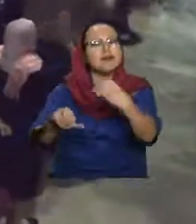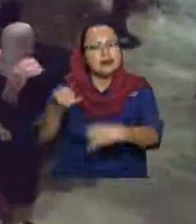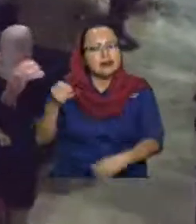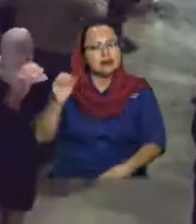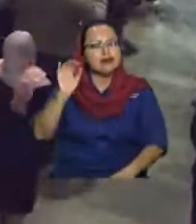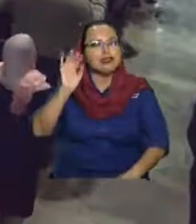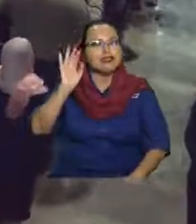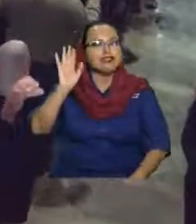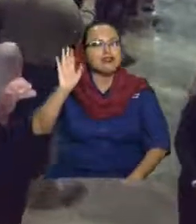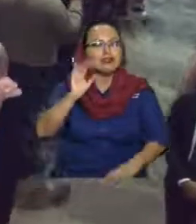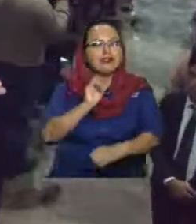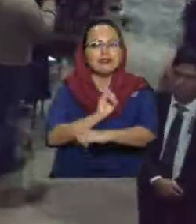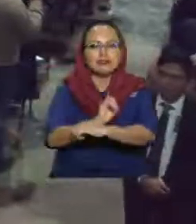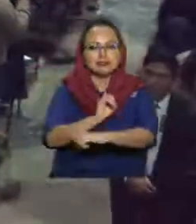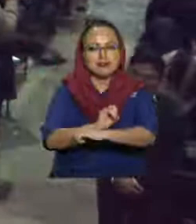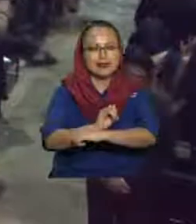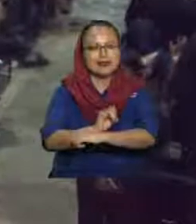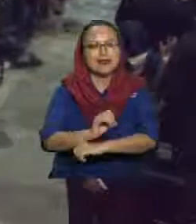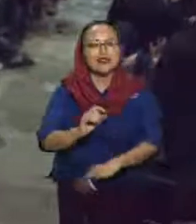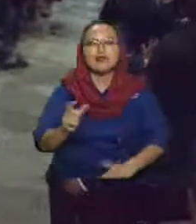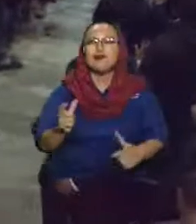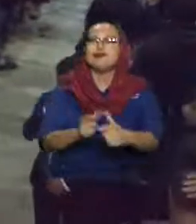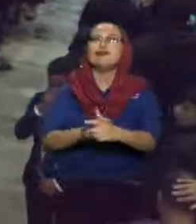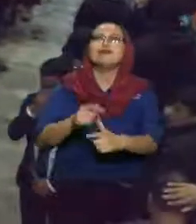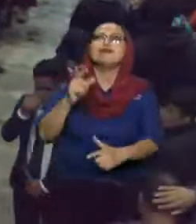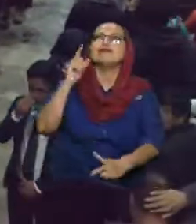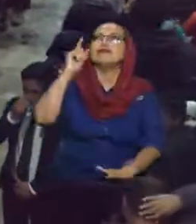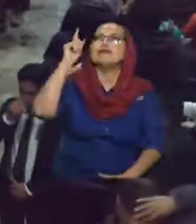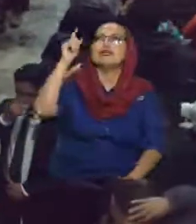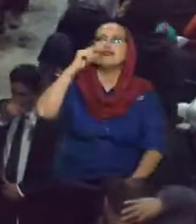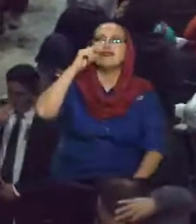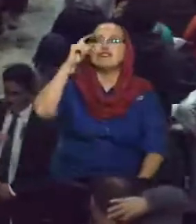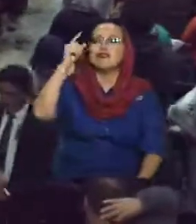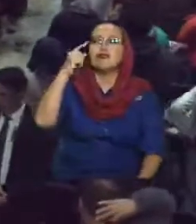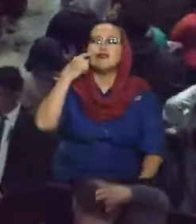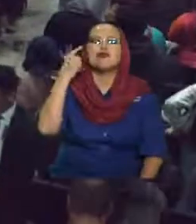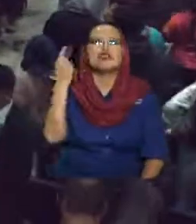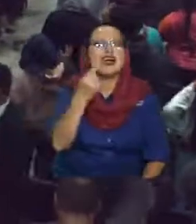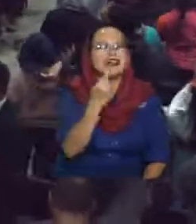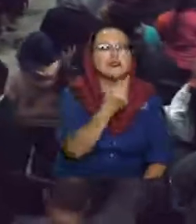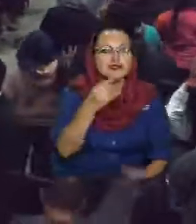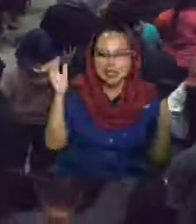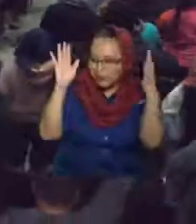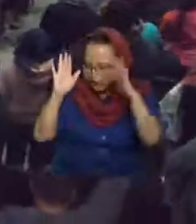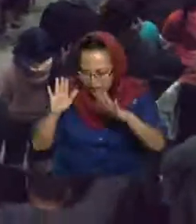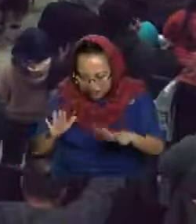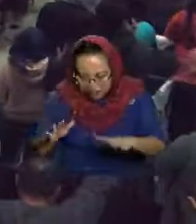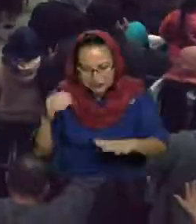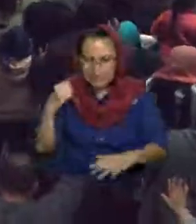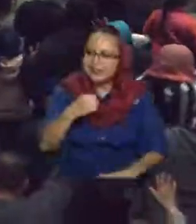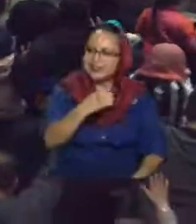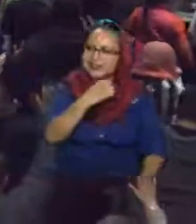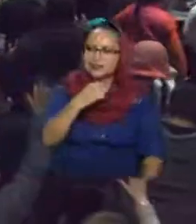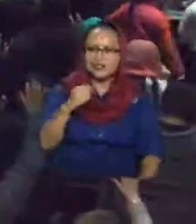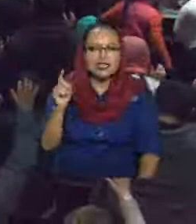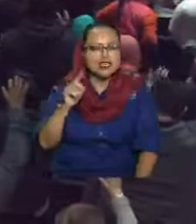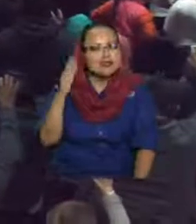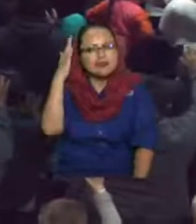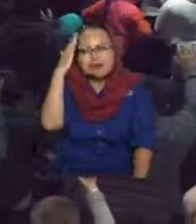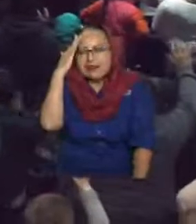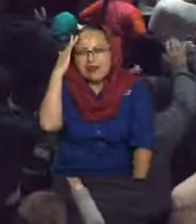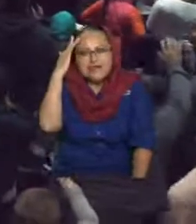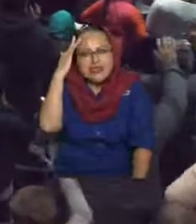a culminar a tu casa con sus hermanos, contigo, buscándote, adorándote,